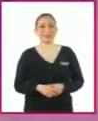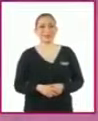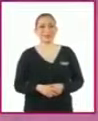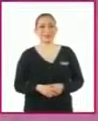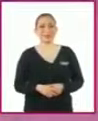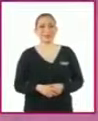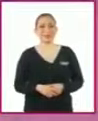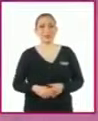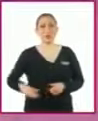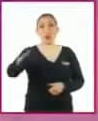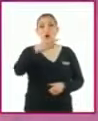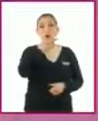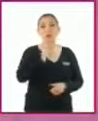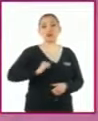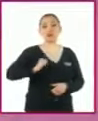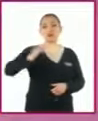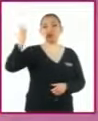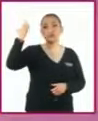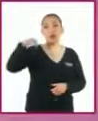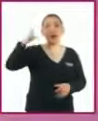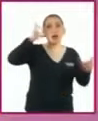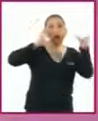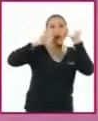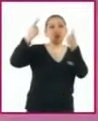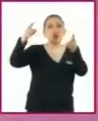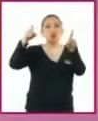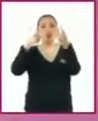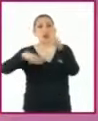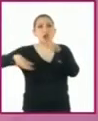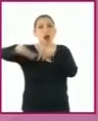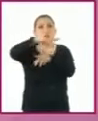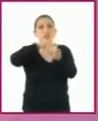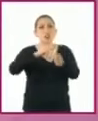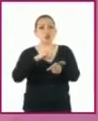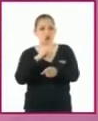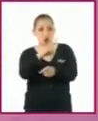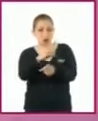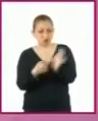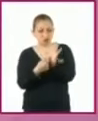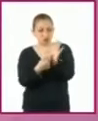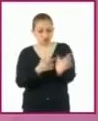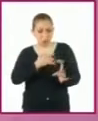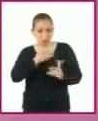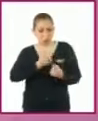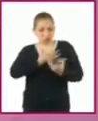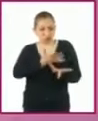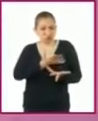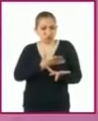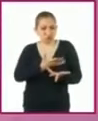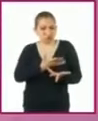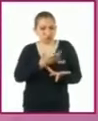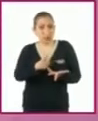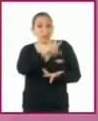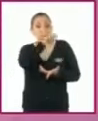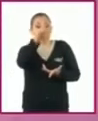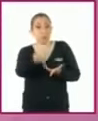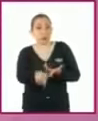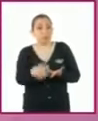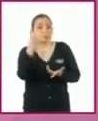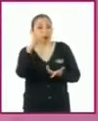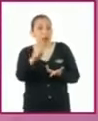El hombre primitivo encontraba música en la naturaleza y en su propia voz, manifestando sus emociones y sentimientos y posteriormente